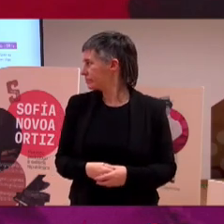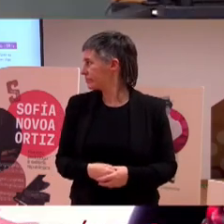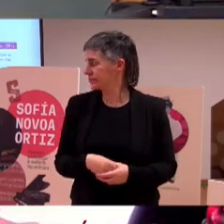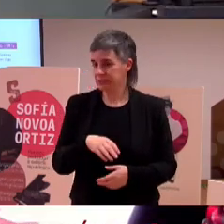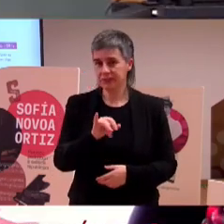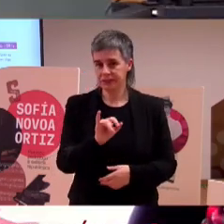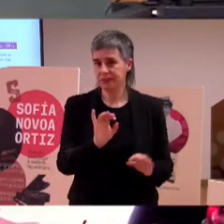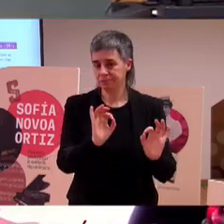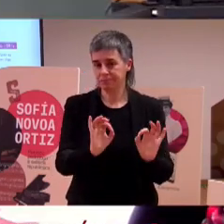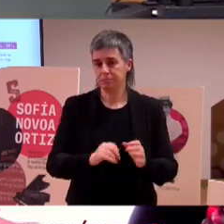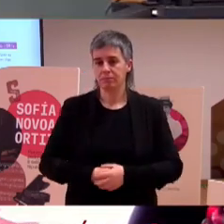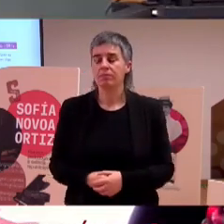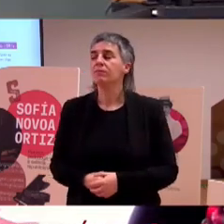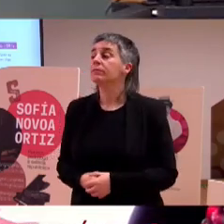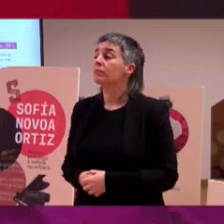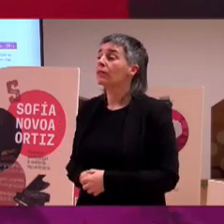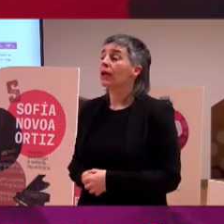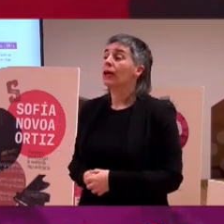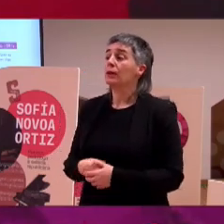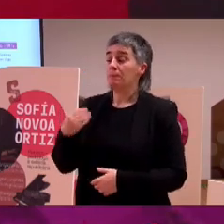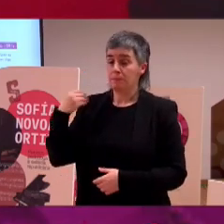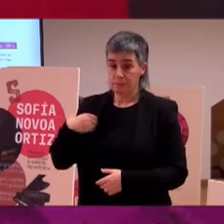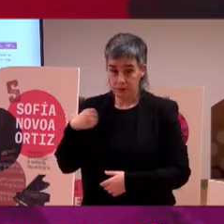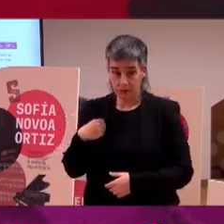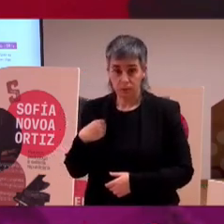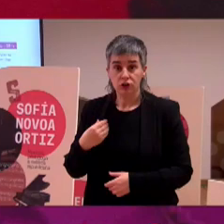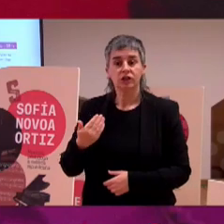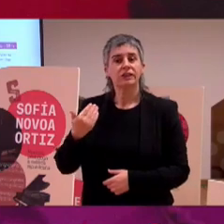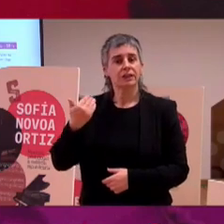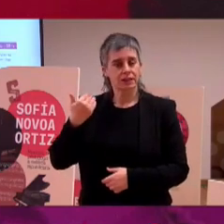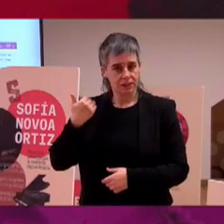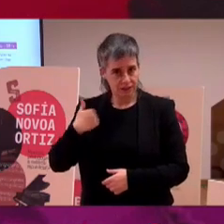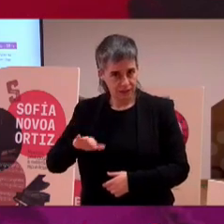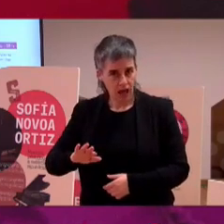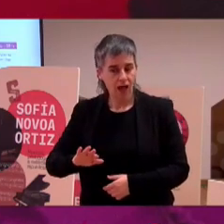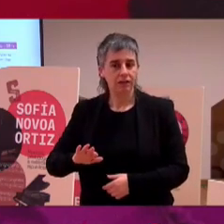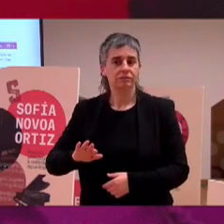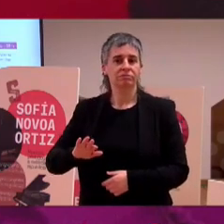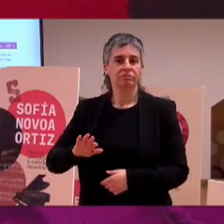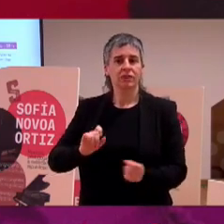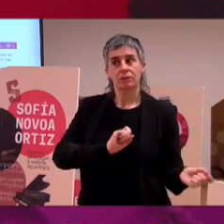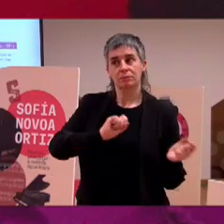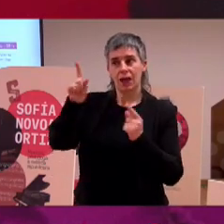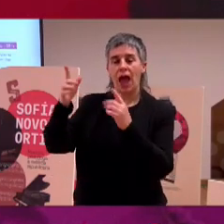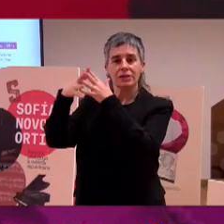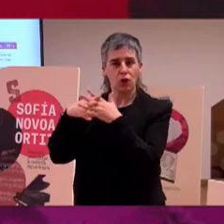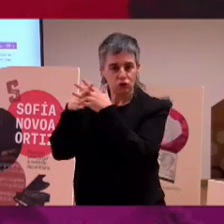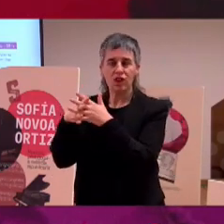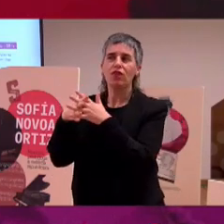sí. E unha vez que las hai, como vive o exilio? Consigue adaptarse ben? Estupendamente.